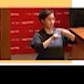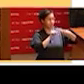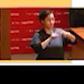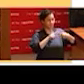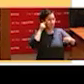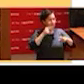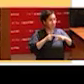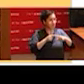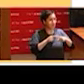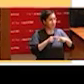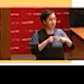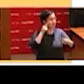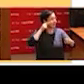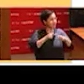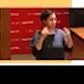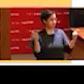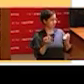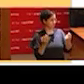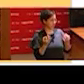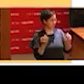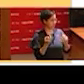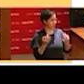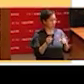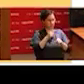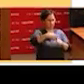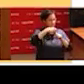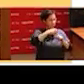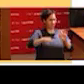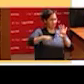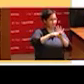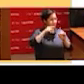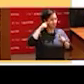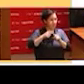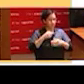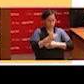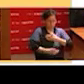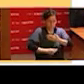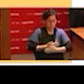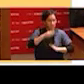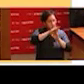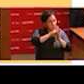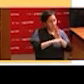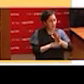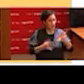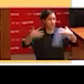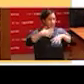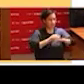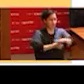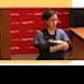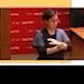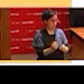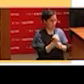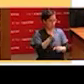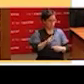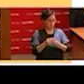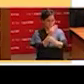son actuaciones que van dirigidas digamos lo que es el núcleo central del desarrollo de un itinerario de inserción laboral para personas con discapacidad